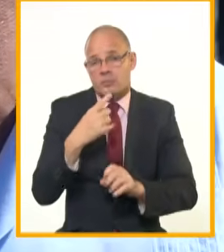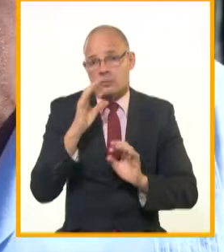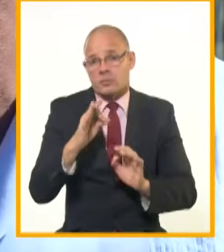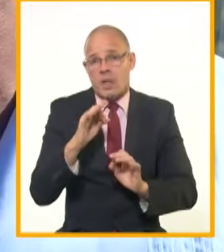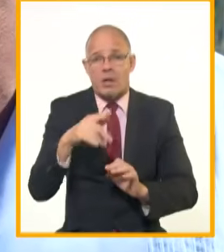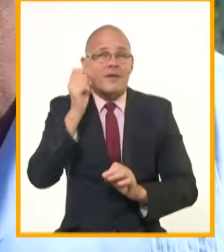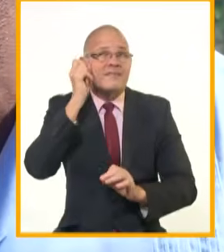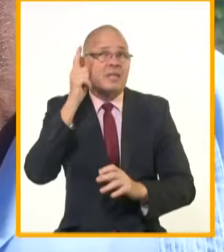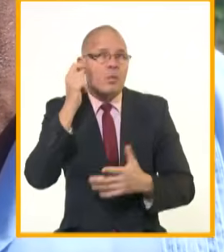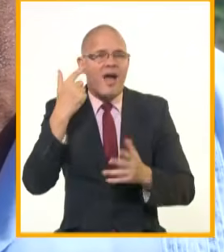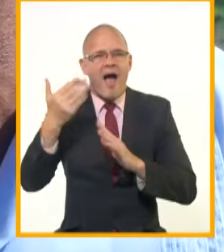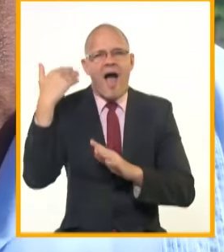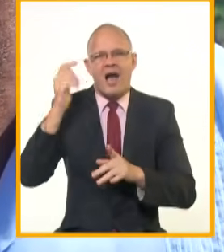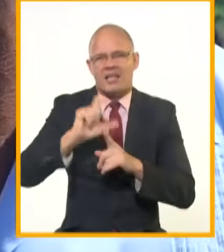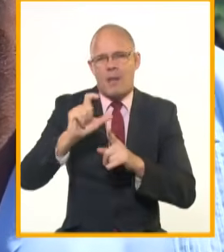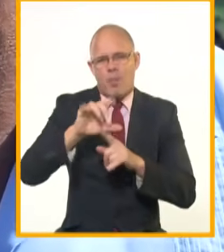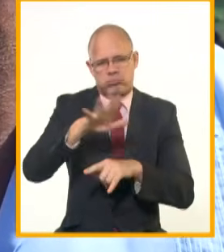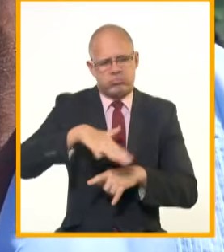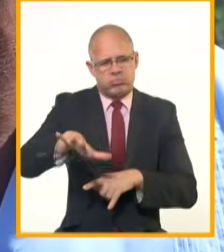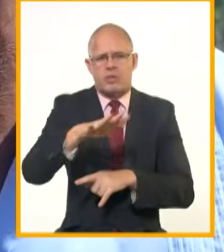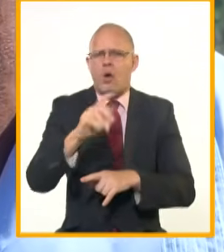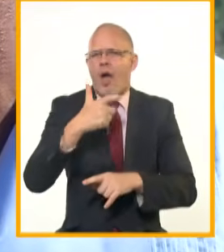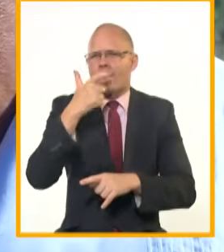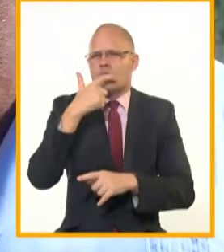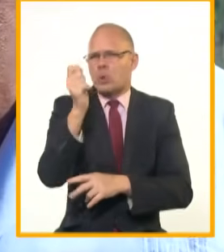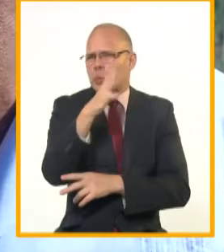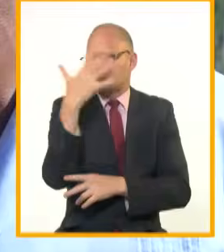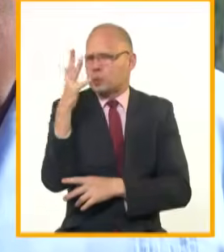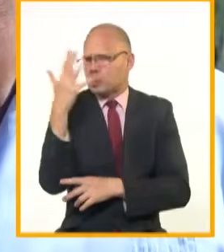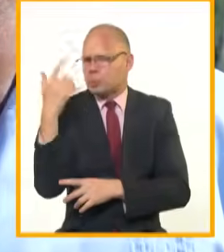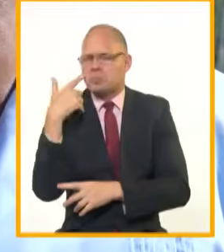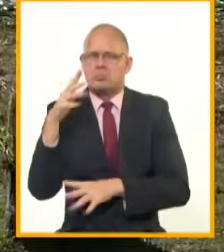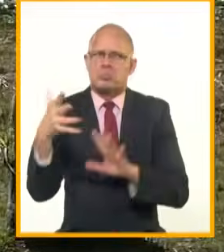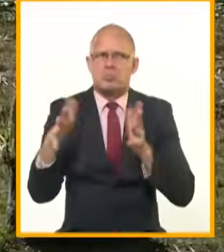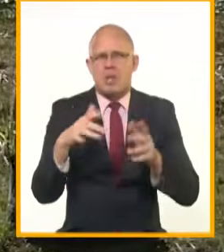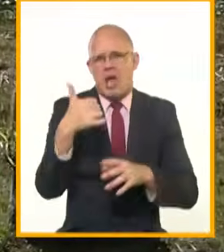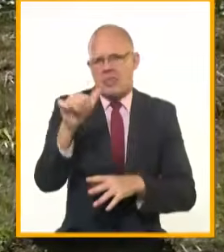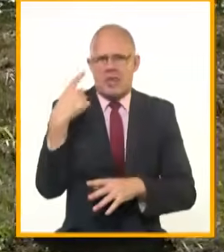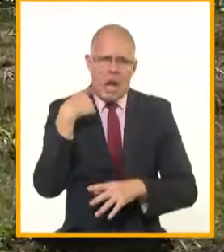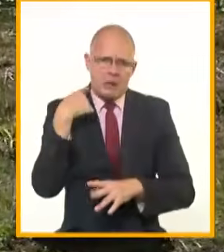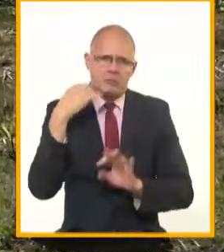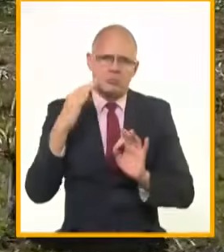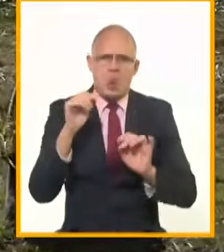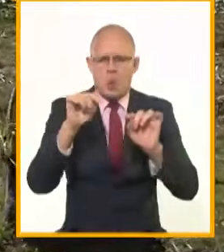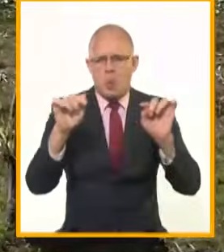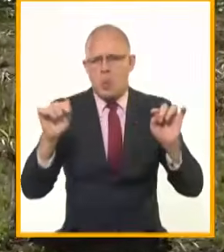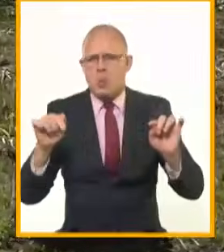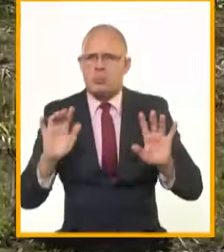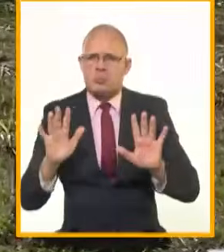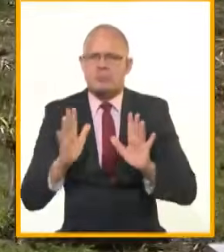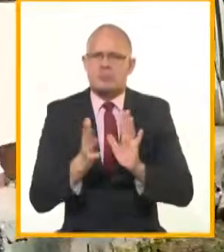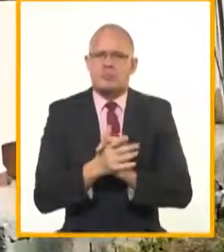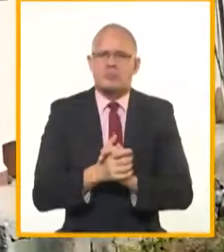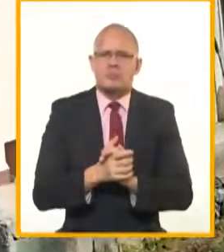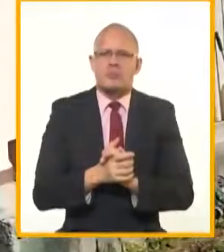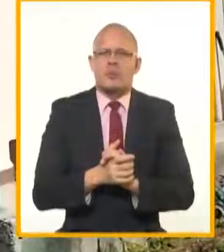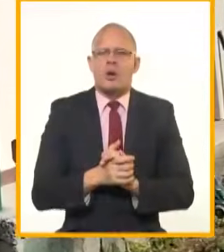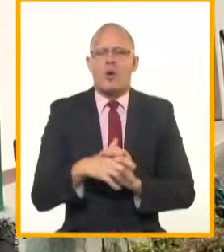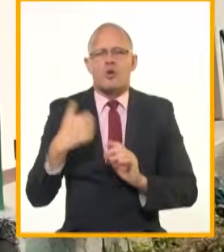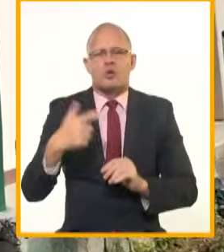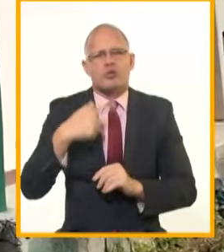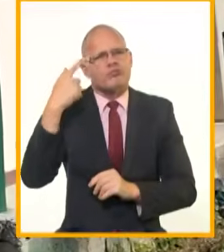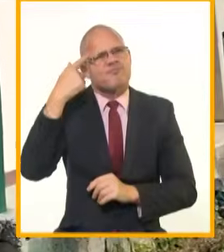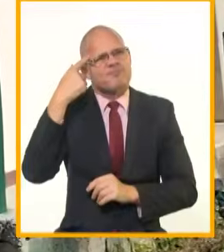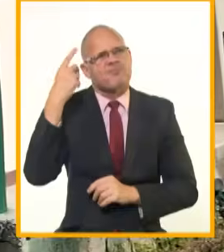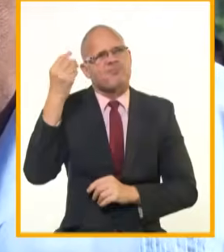una finca que había de frutales acá hace alrededor de 10 años, que en algún momento, buscando la intención de